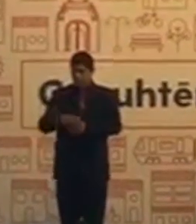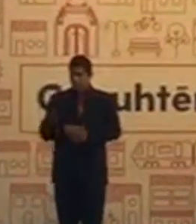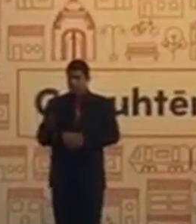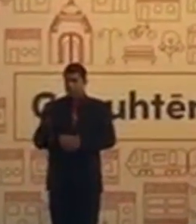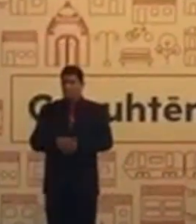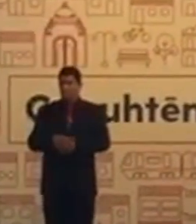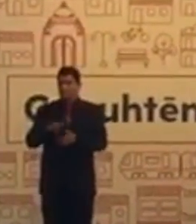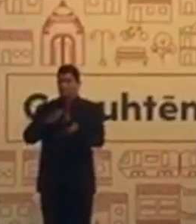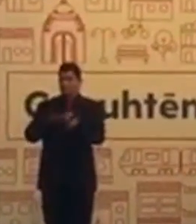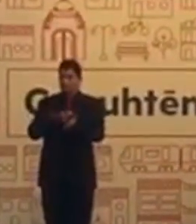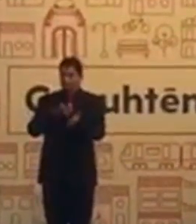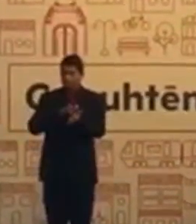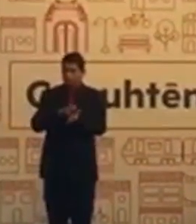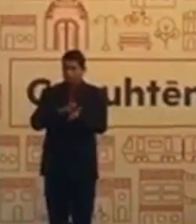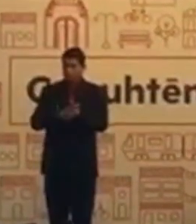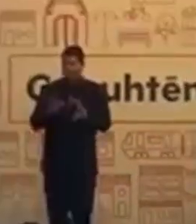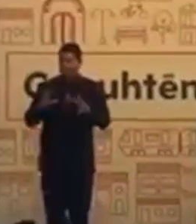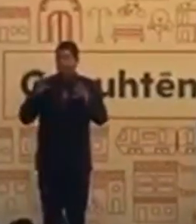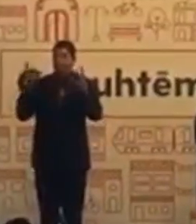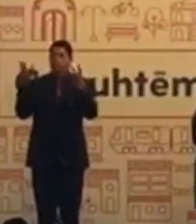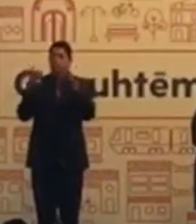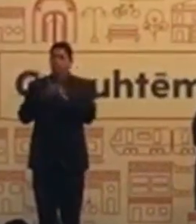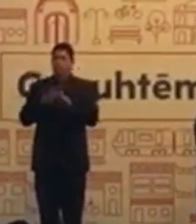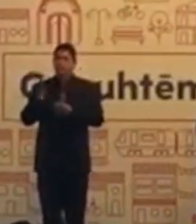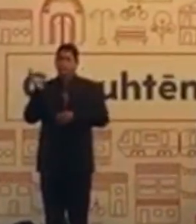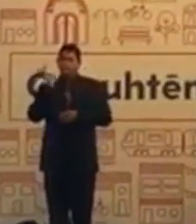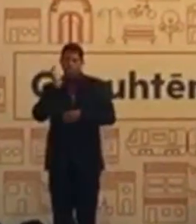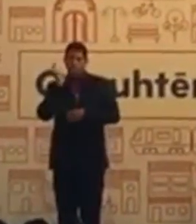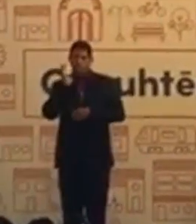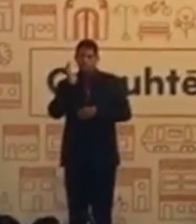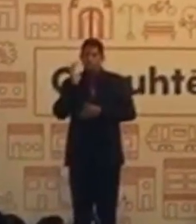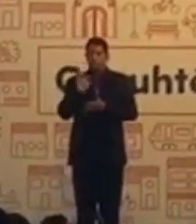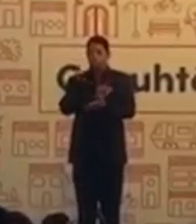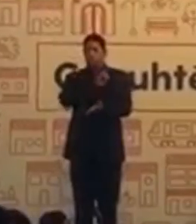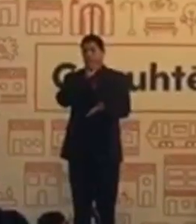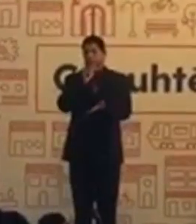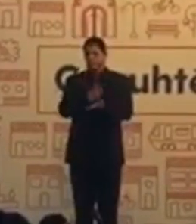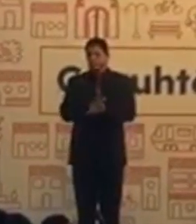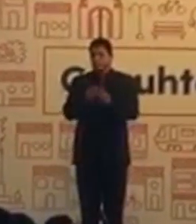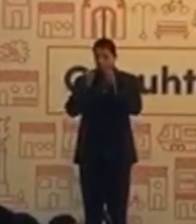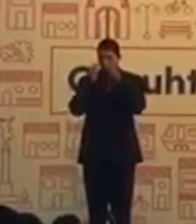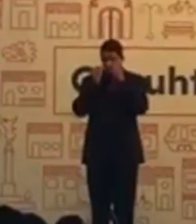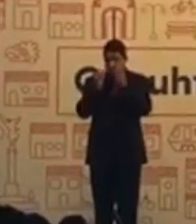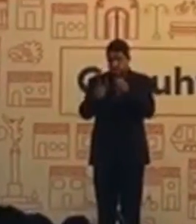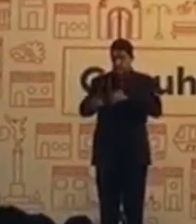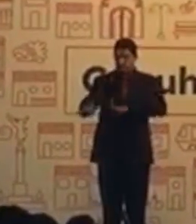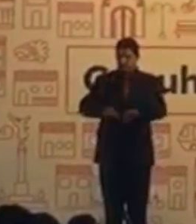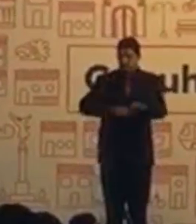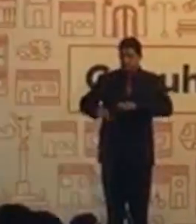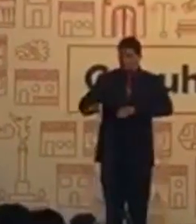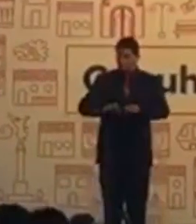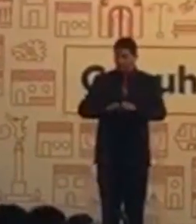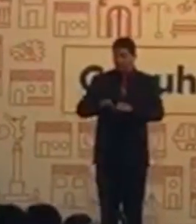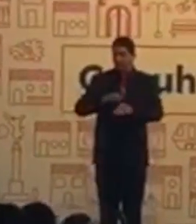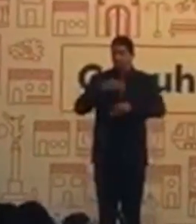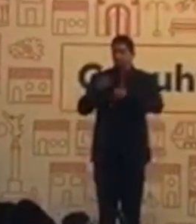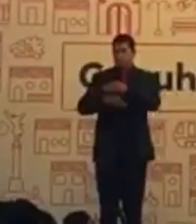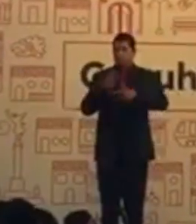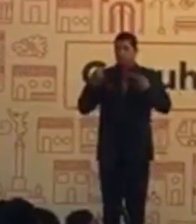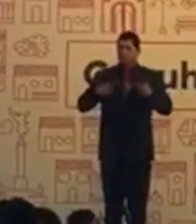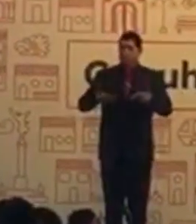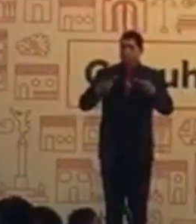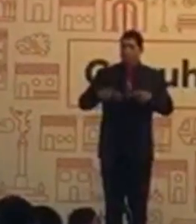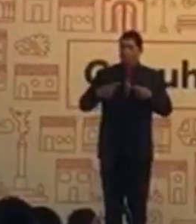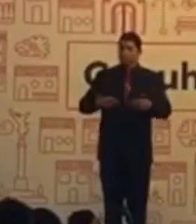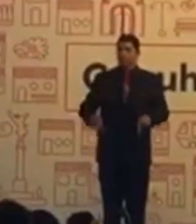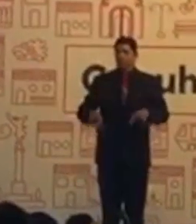impulsar junto al Congreso local una ley que asegure el derecho al trabajo de todos los comerciantes. Este